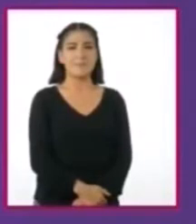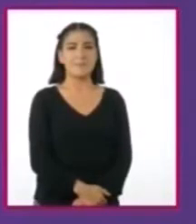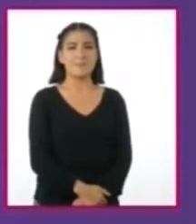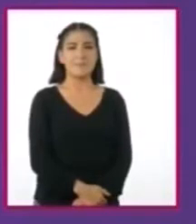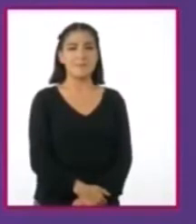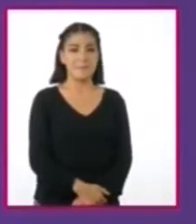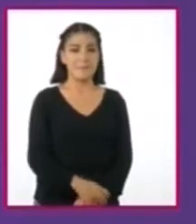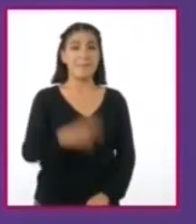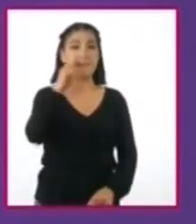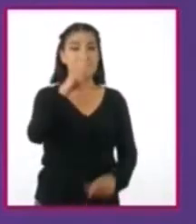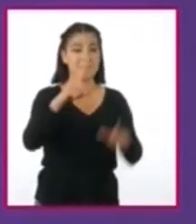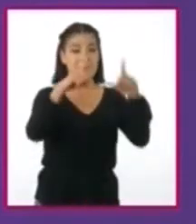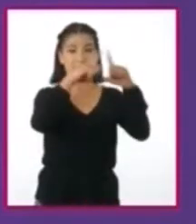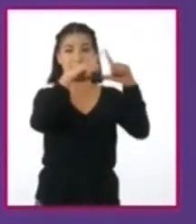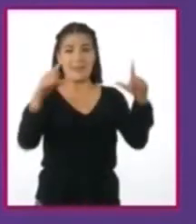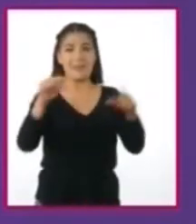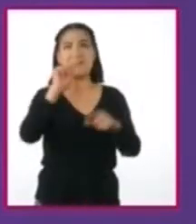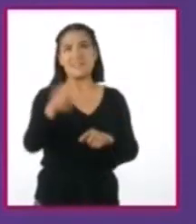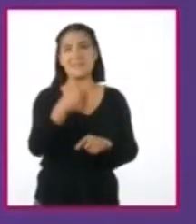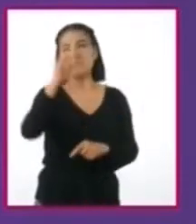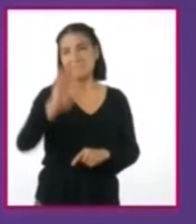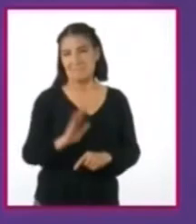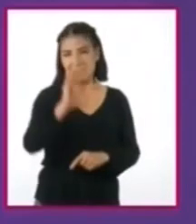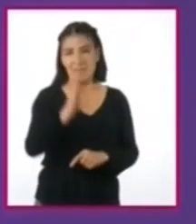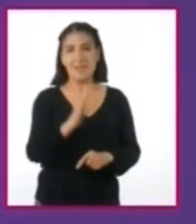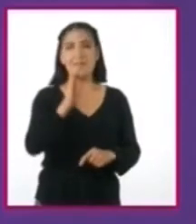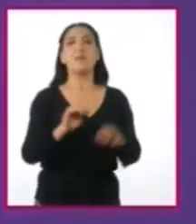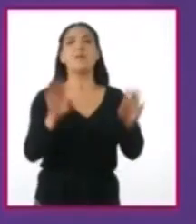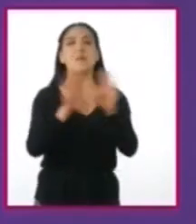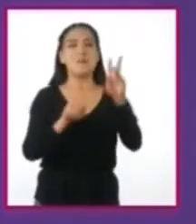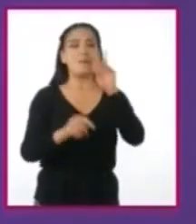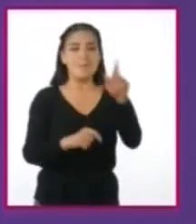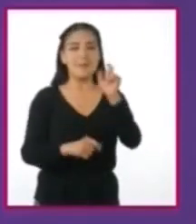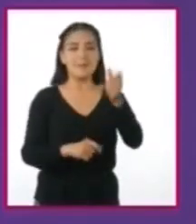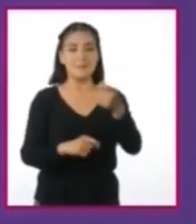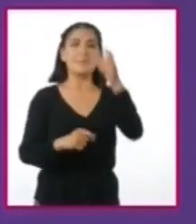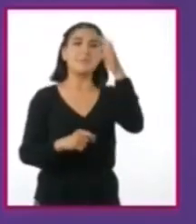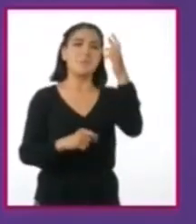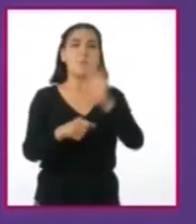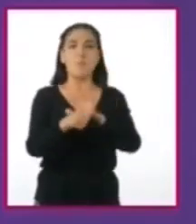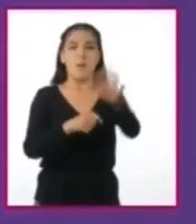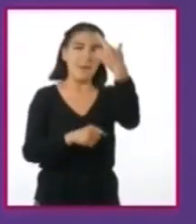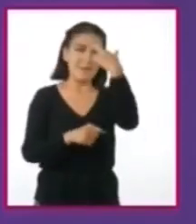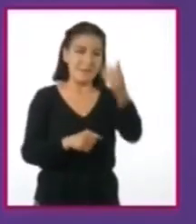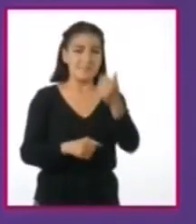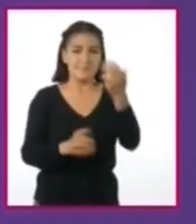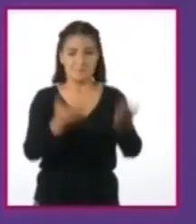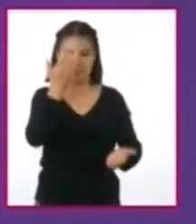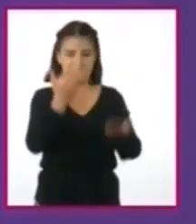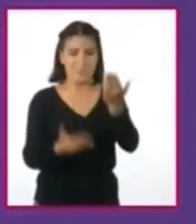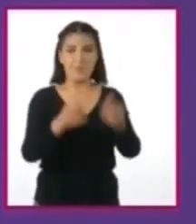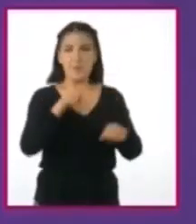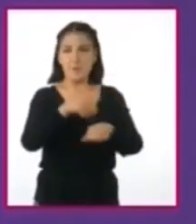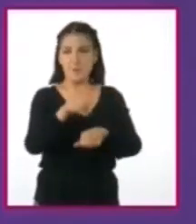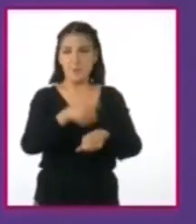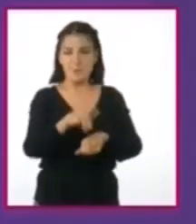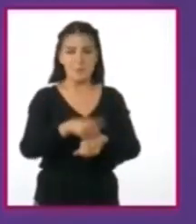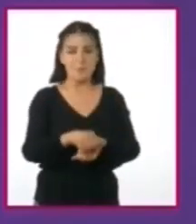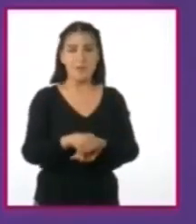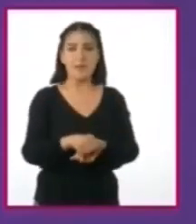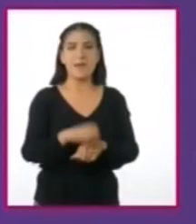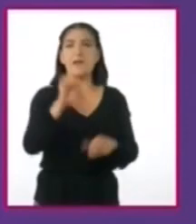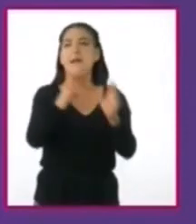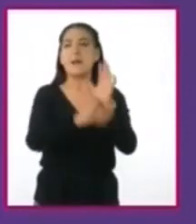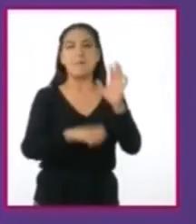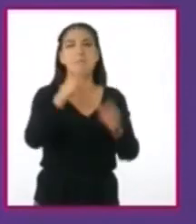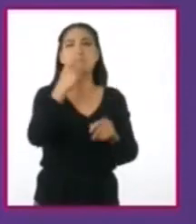Dado que los triángulos son semejantes, podemos establecer la constancia de la razón de proporción. Si una